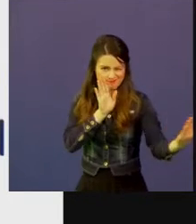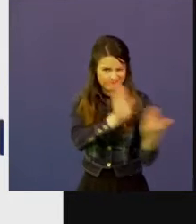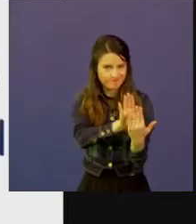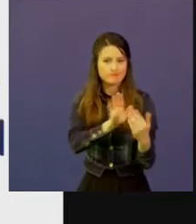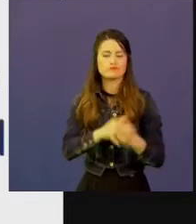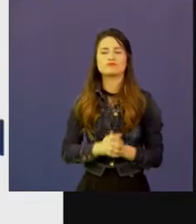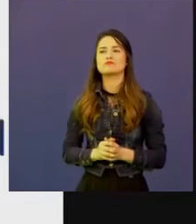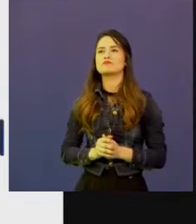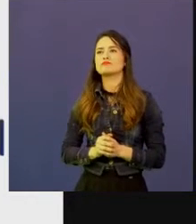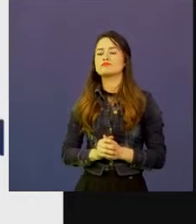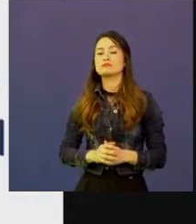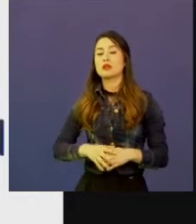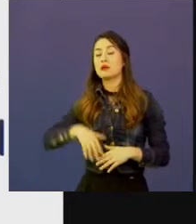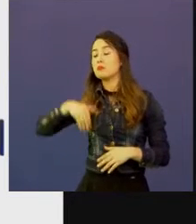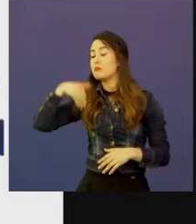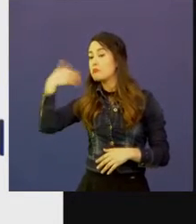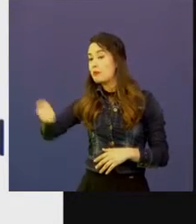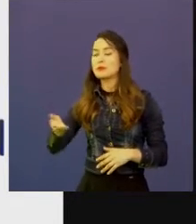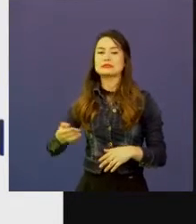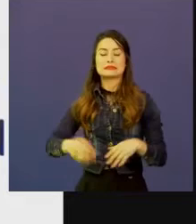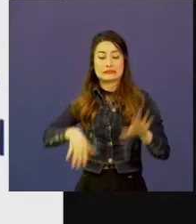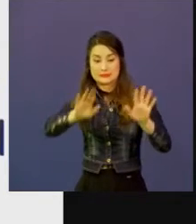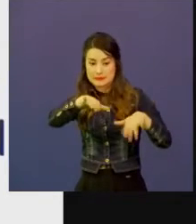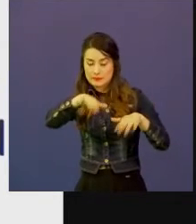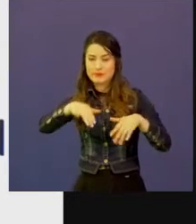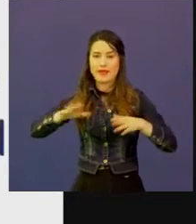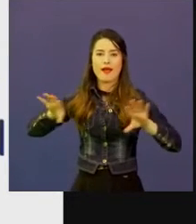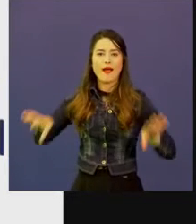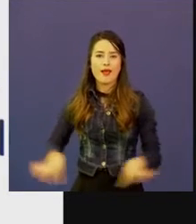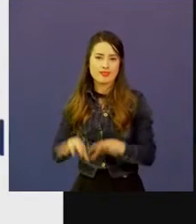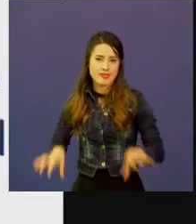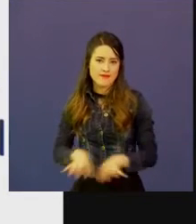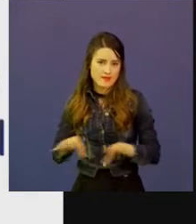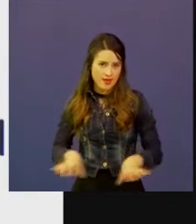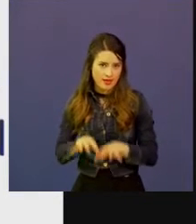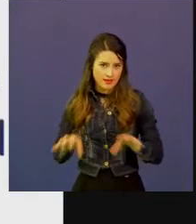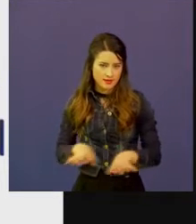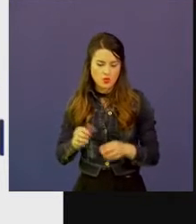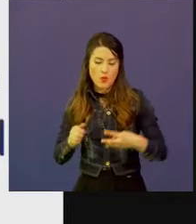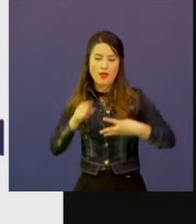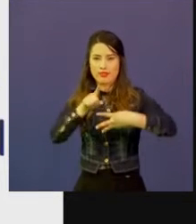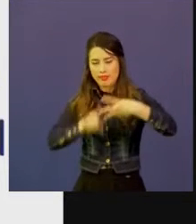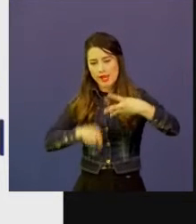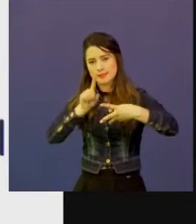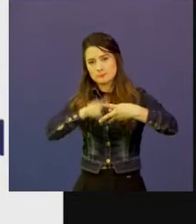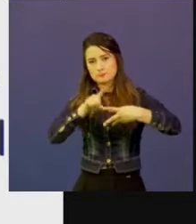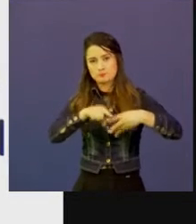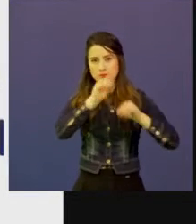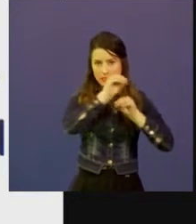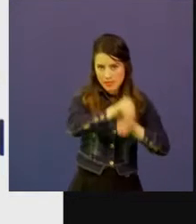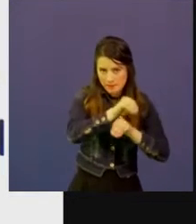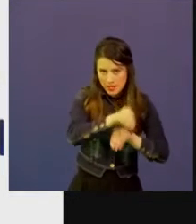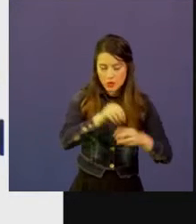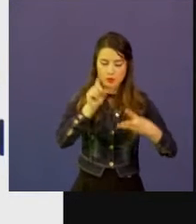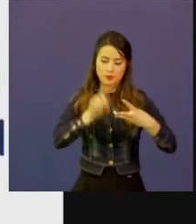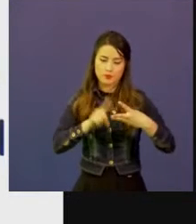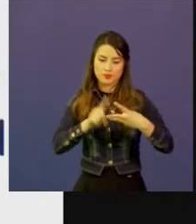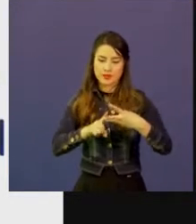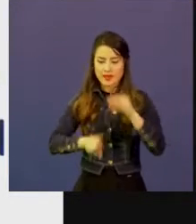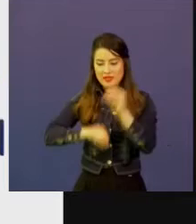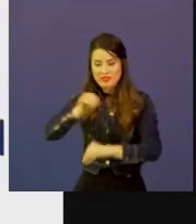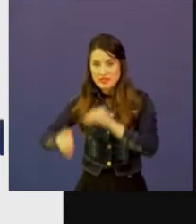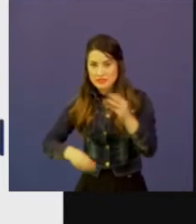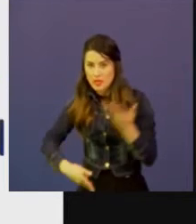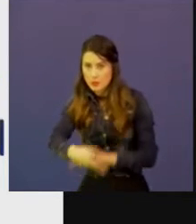serie de actividades que básicamente estaban enmarcadas dentro de 3 esquemas. Uno era entrenamiento, diseño iterativo y finalmente